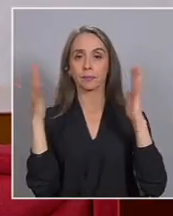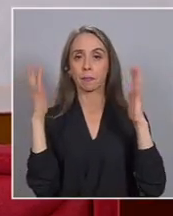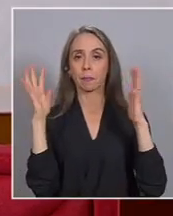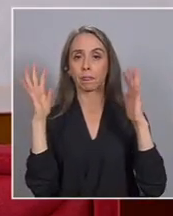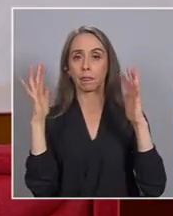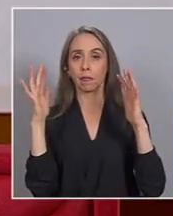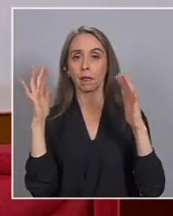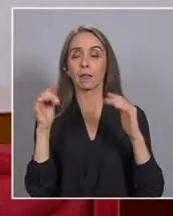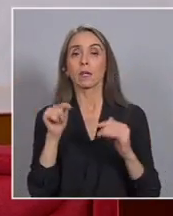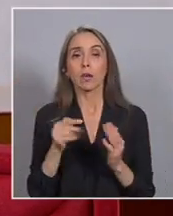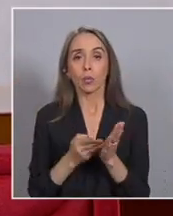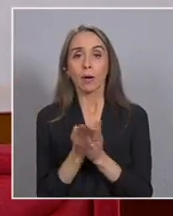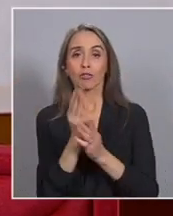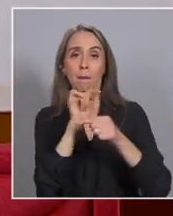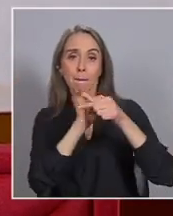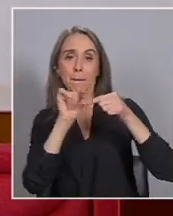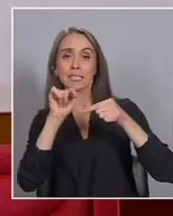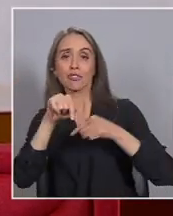a inicios de este año,